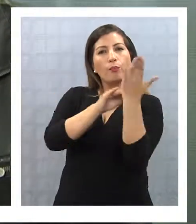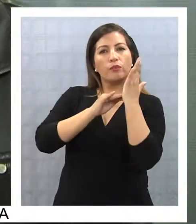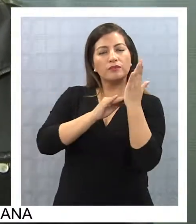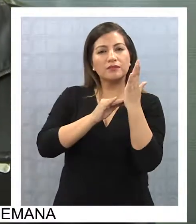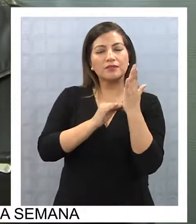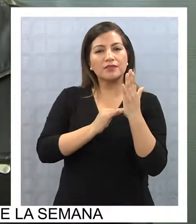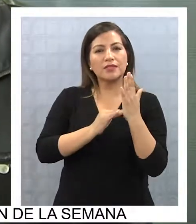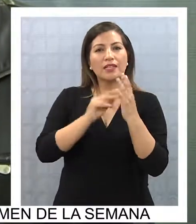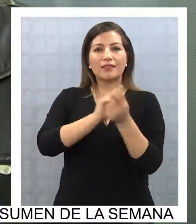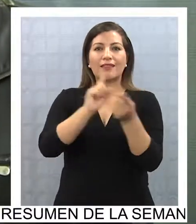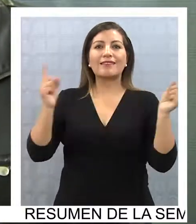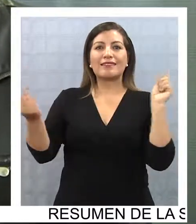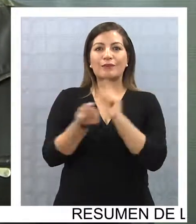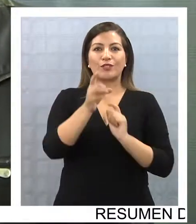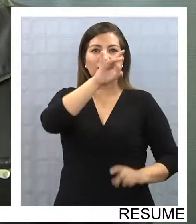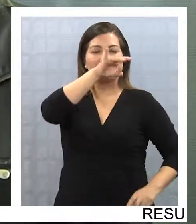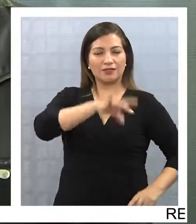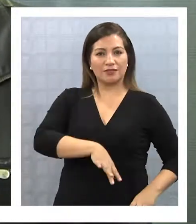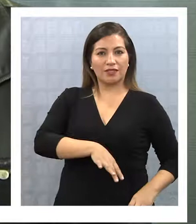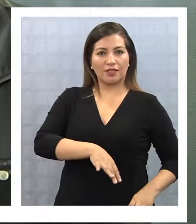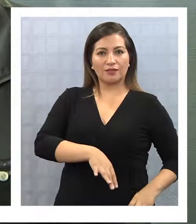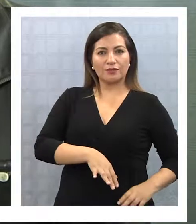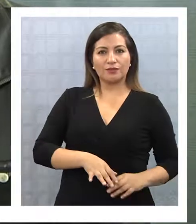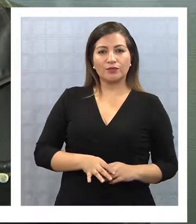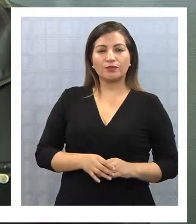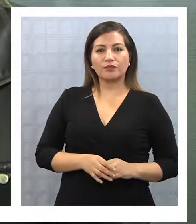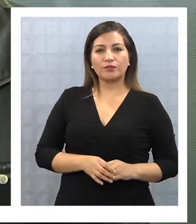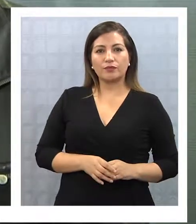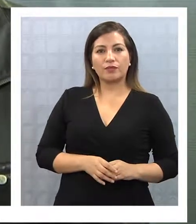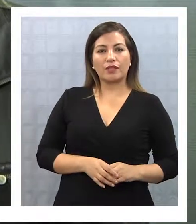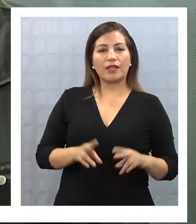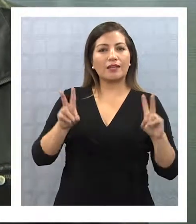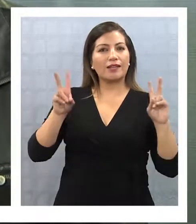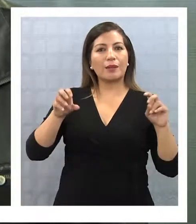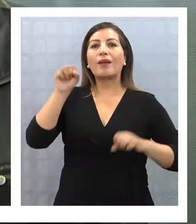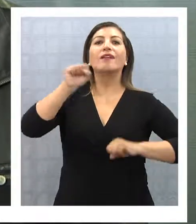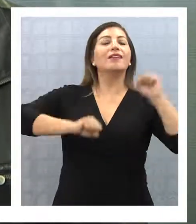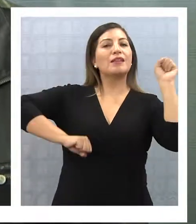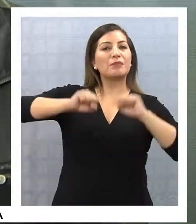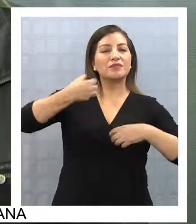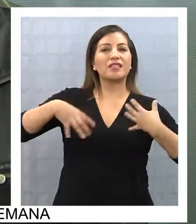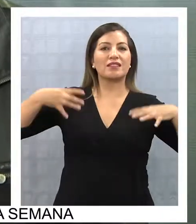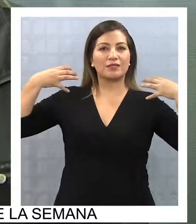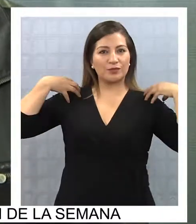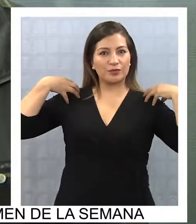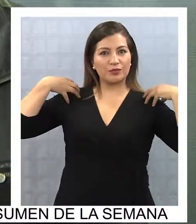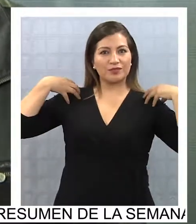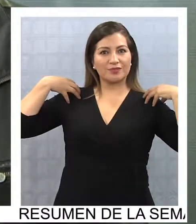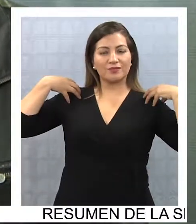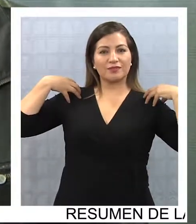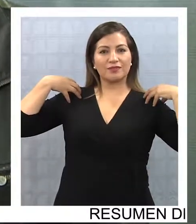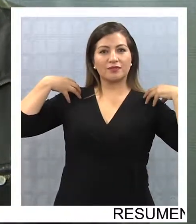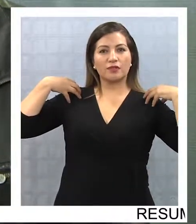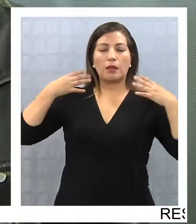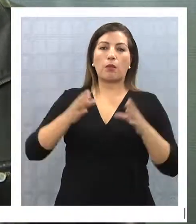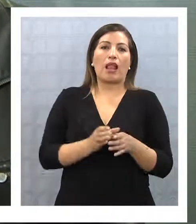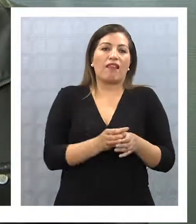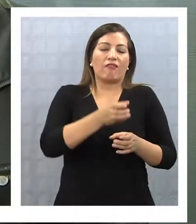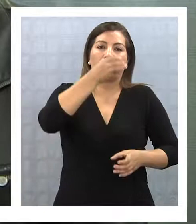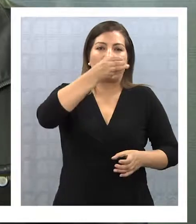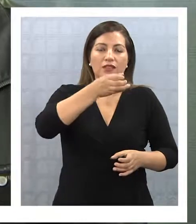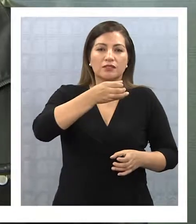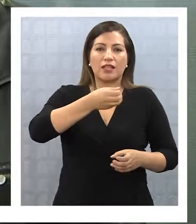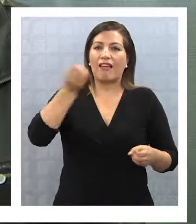digamos, este cambio de chip, este cambio, ¿cierto?, que en el fondo es que las empresas se hagan cargo de sus envases,